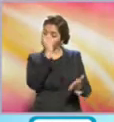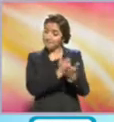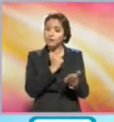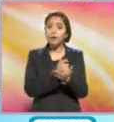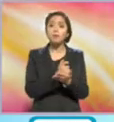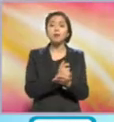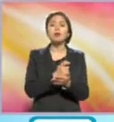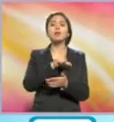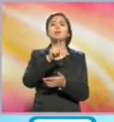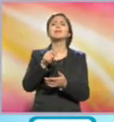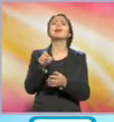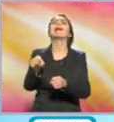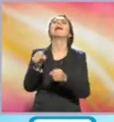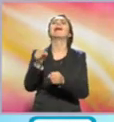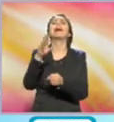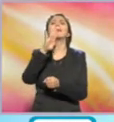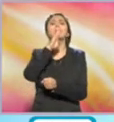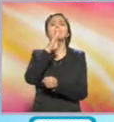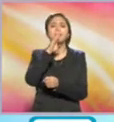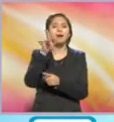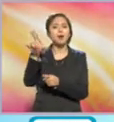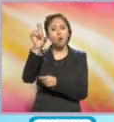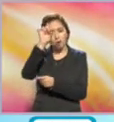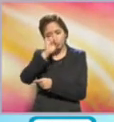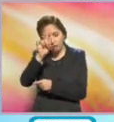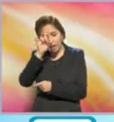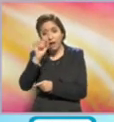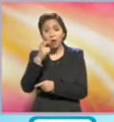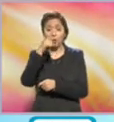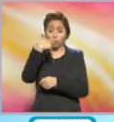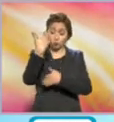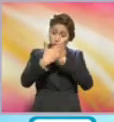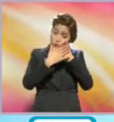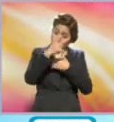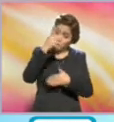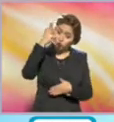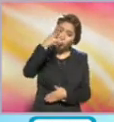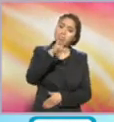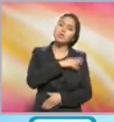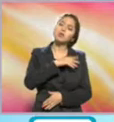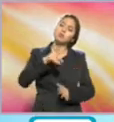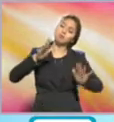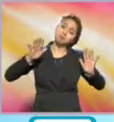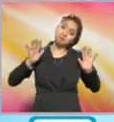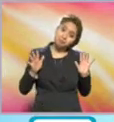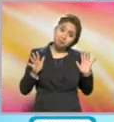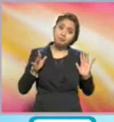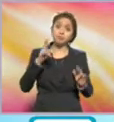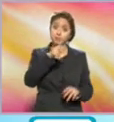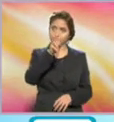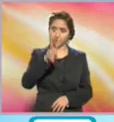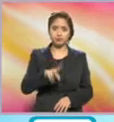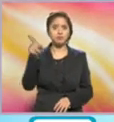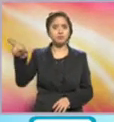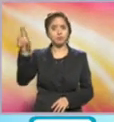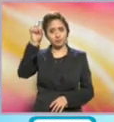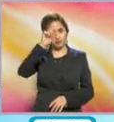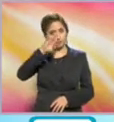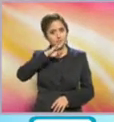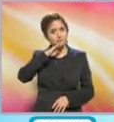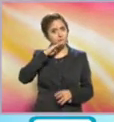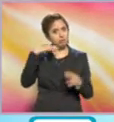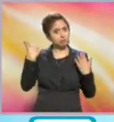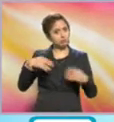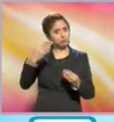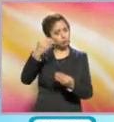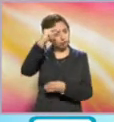No te vayas, mamá, los no te vayas. consejos. Y ¿no? cuando tengas a tus hijos vas a Claro, ver. Y sí. son sabias, son seres muy